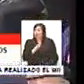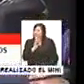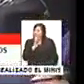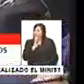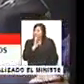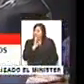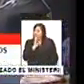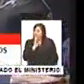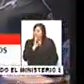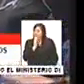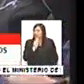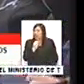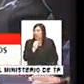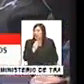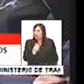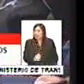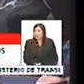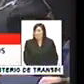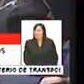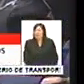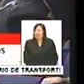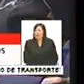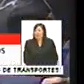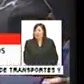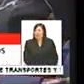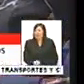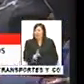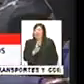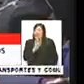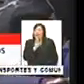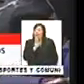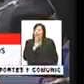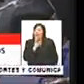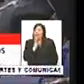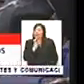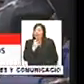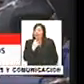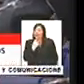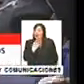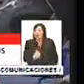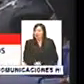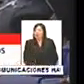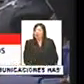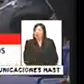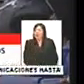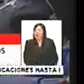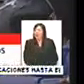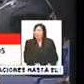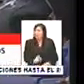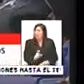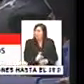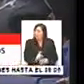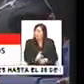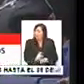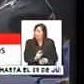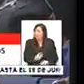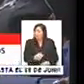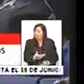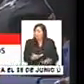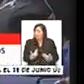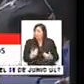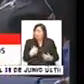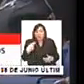y no de la calidad educativa usted ha dicho que quiere que nuestra gente tenga la capacidad de servir y